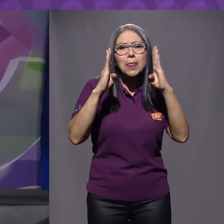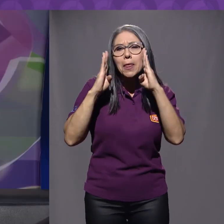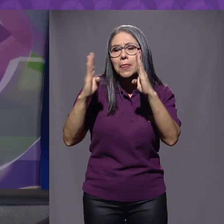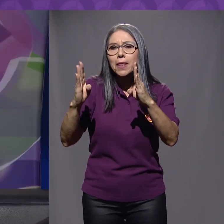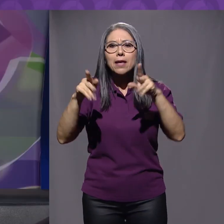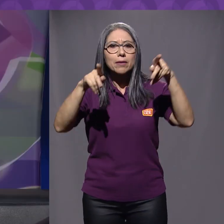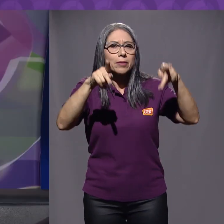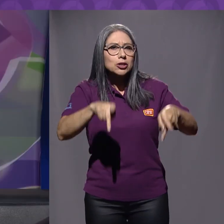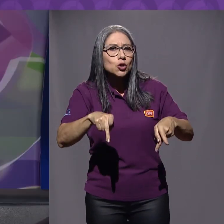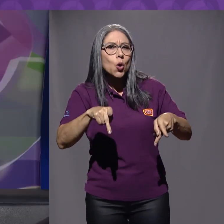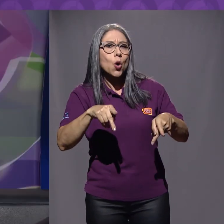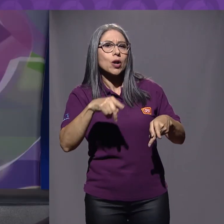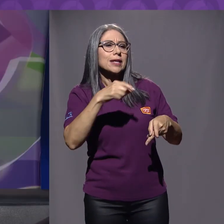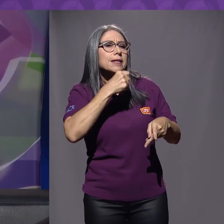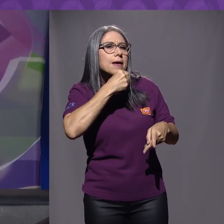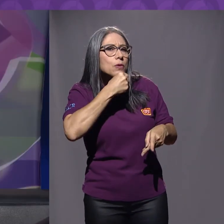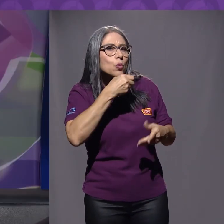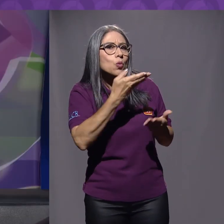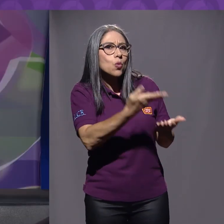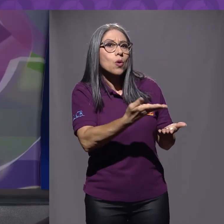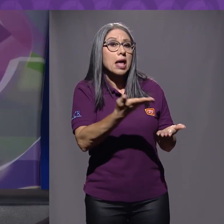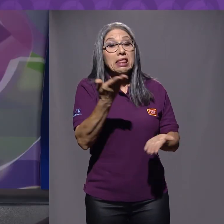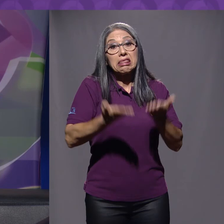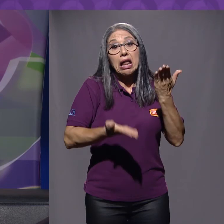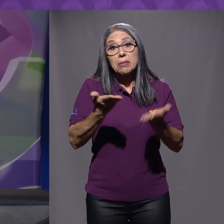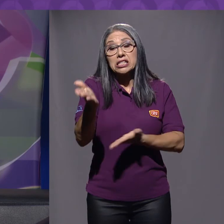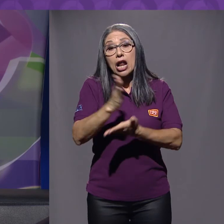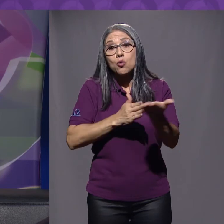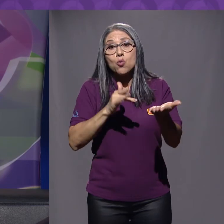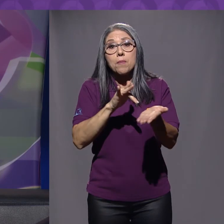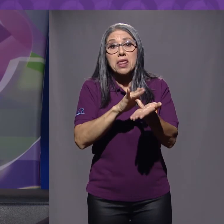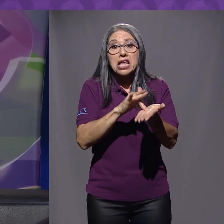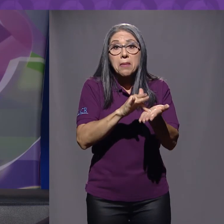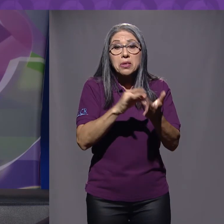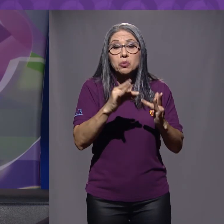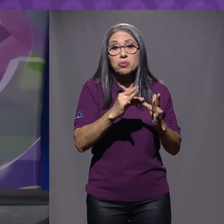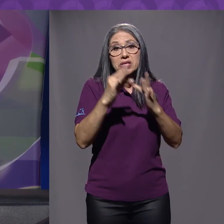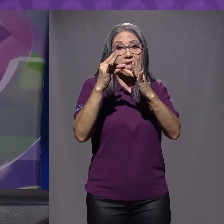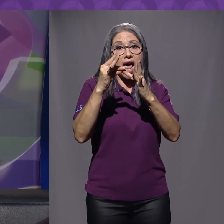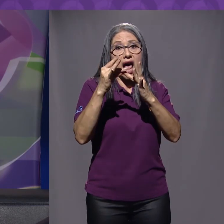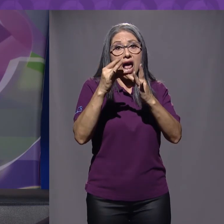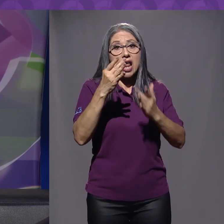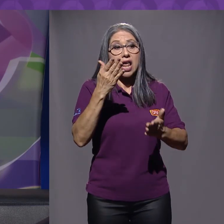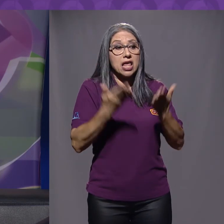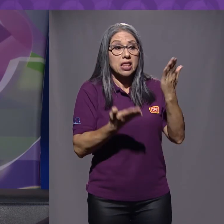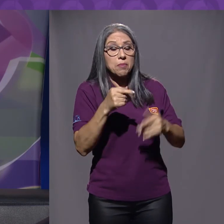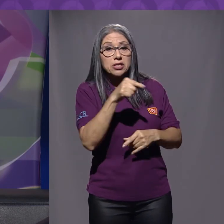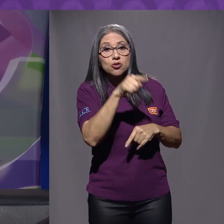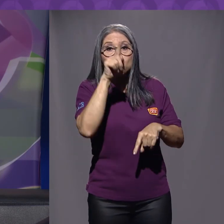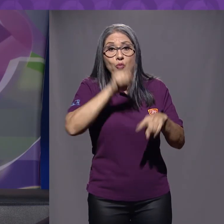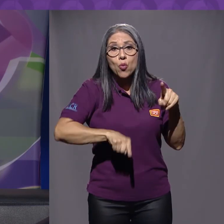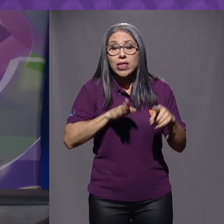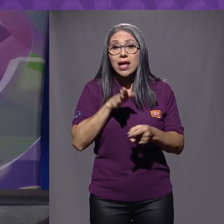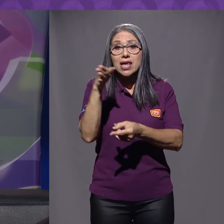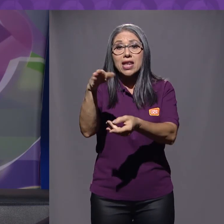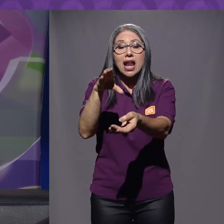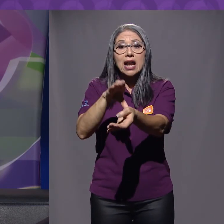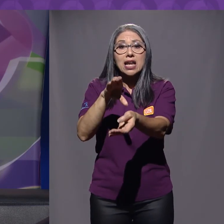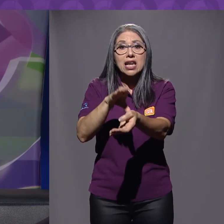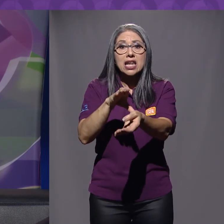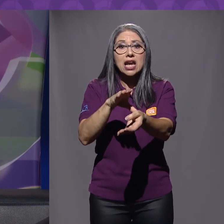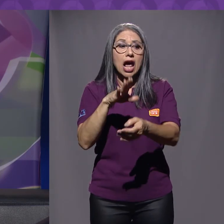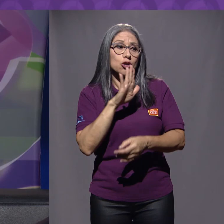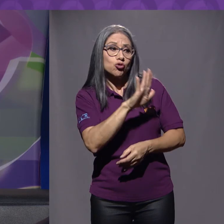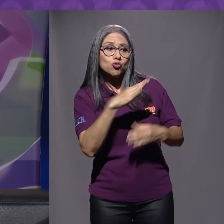algún tipo de medicamentos que necesitan que se le aplique al paciente y que no podían definitivamente ir a la clínica y que entonces se complica un